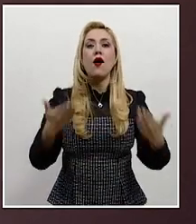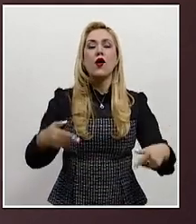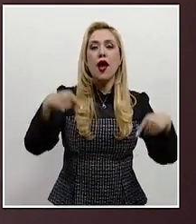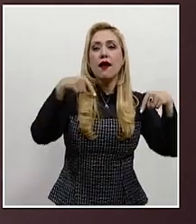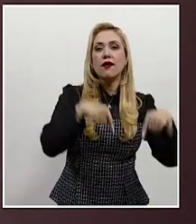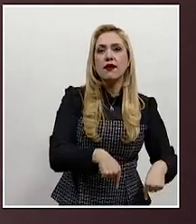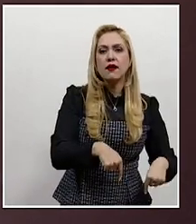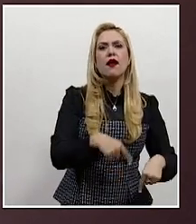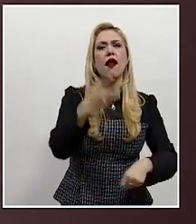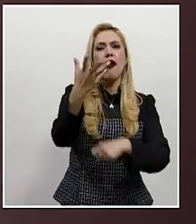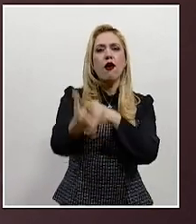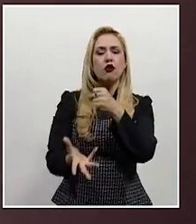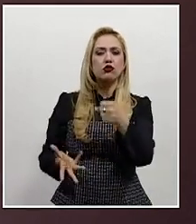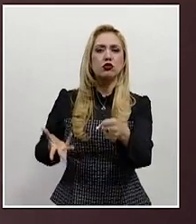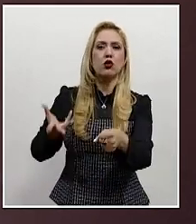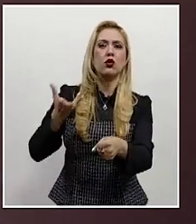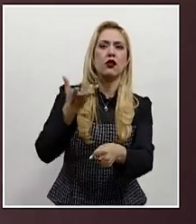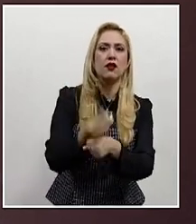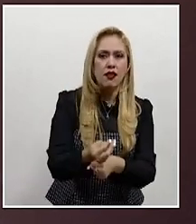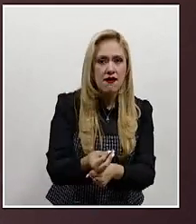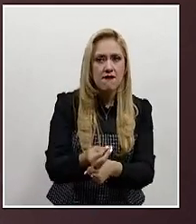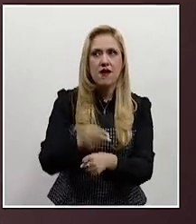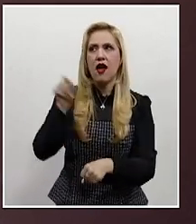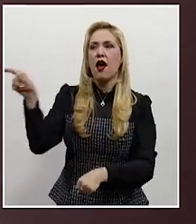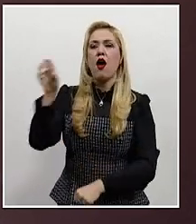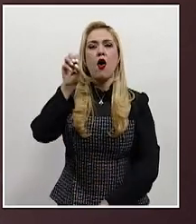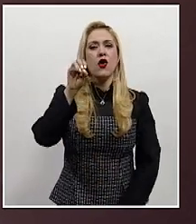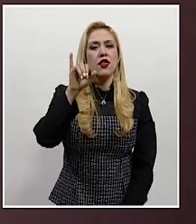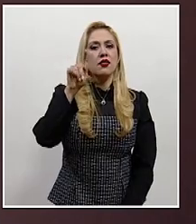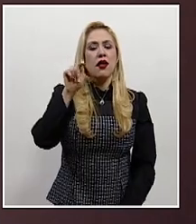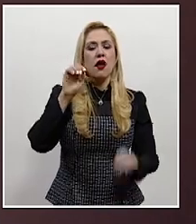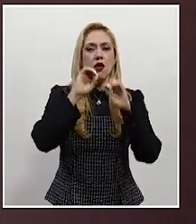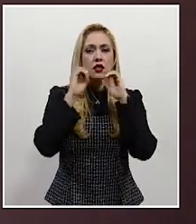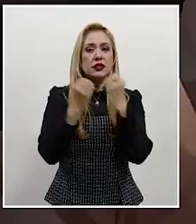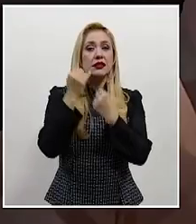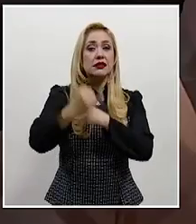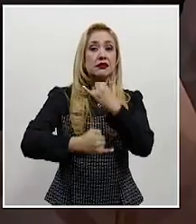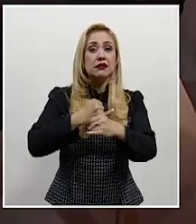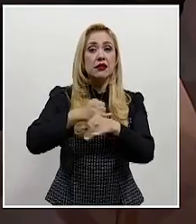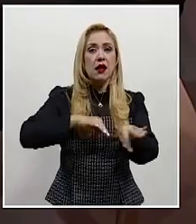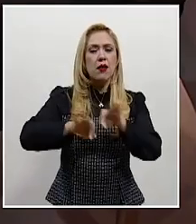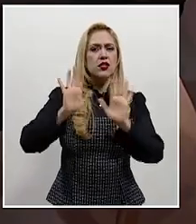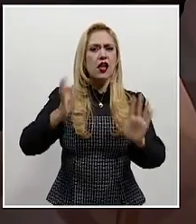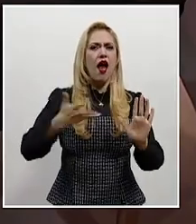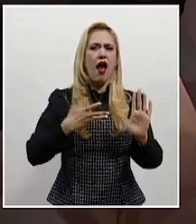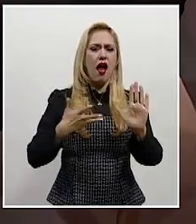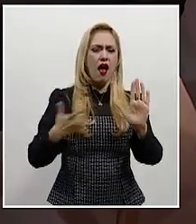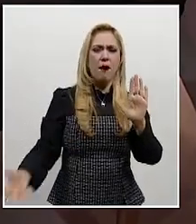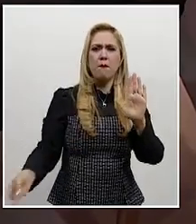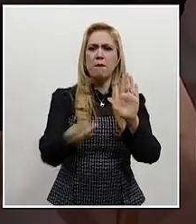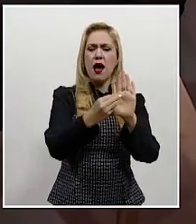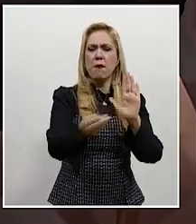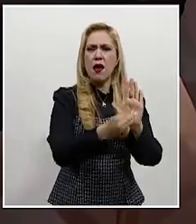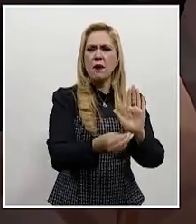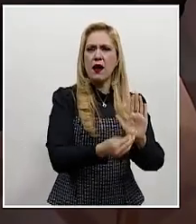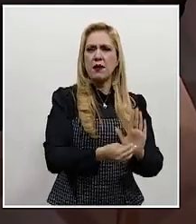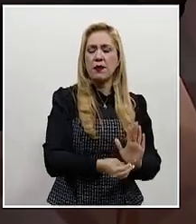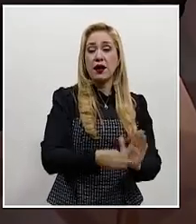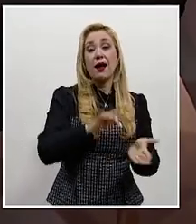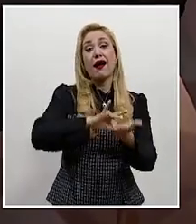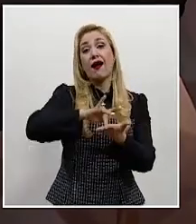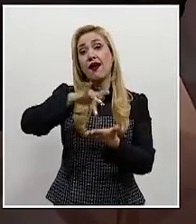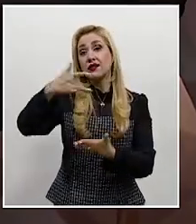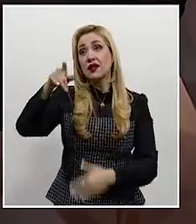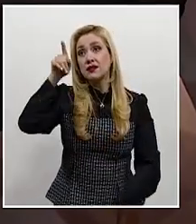reconstructiva por parte de la OIT que aporta elementos fundamentales que ya están incorporados gracias a esa misión